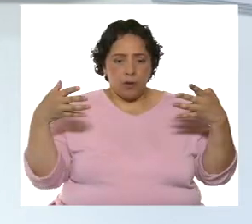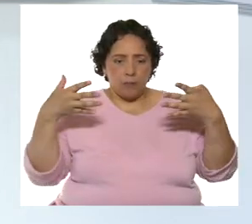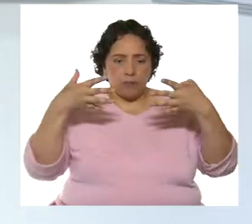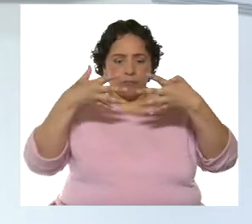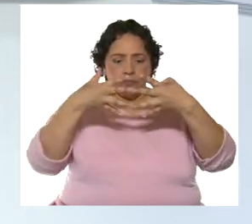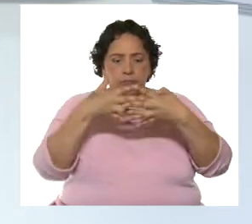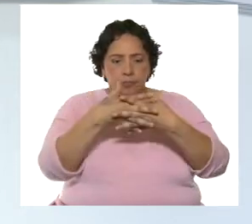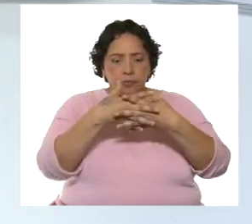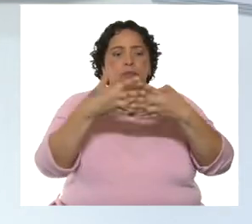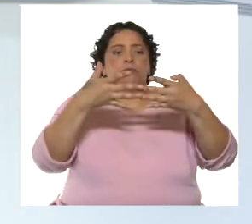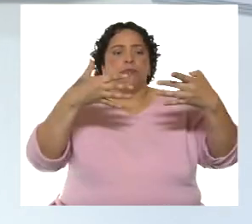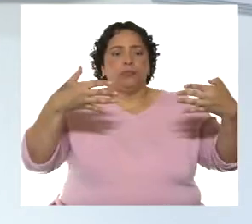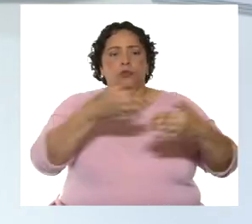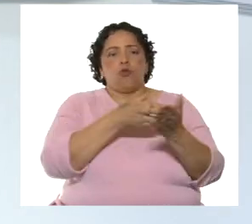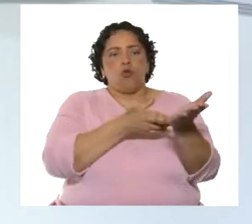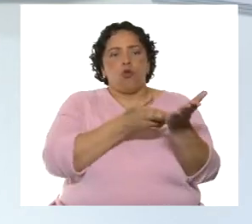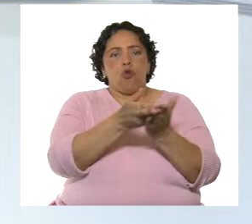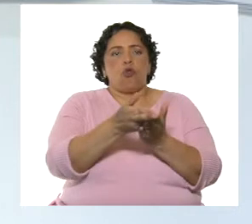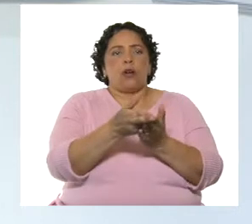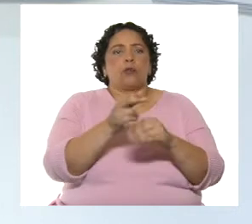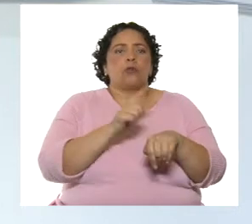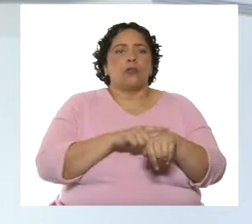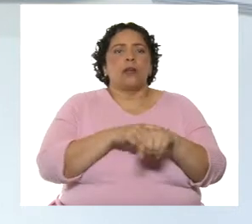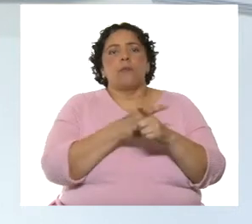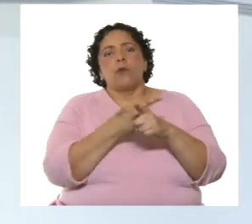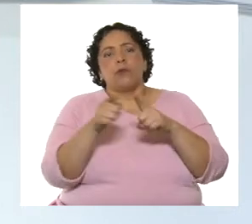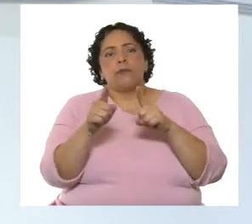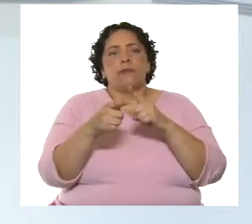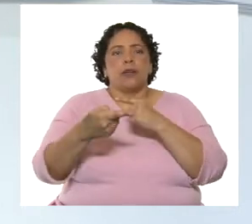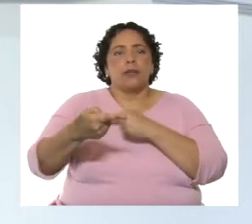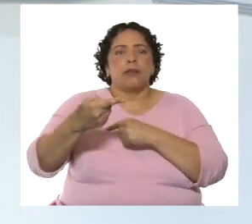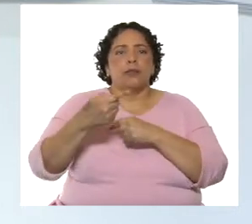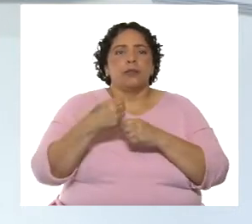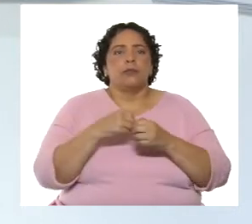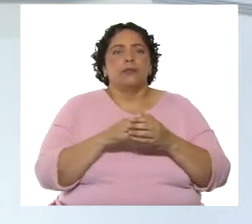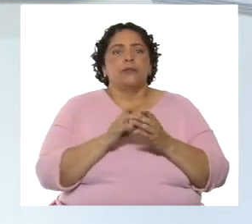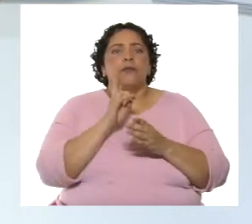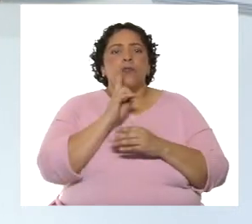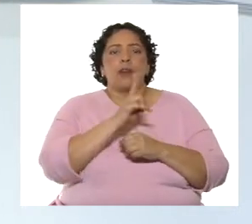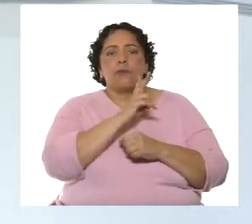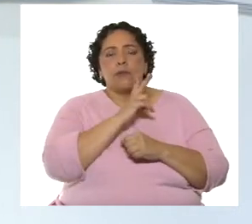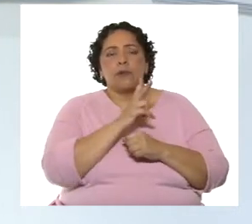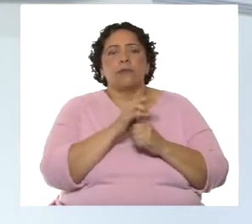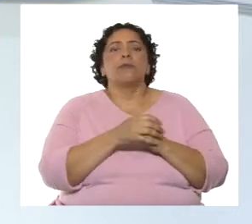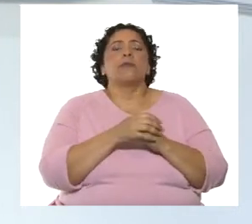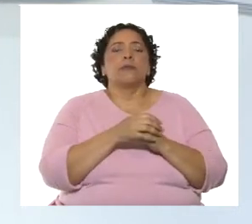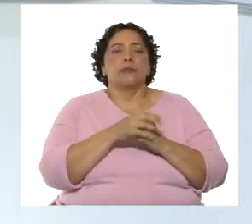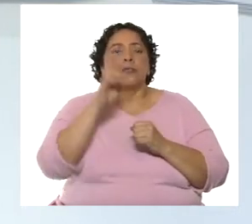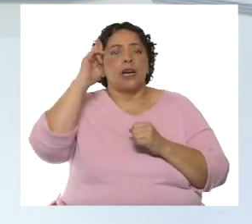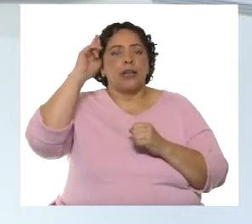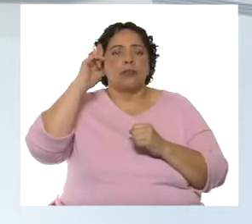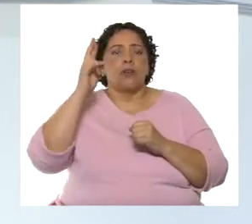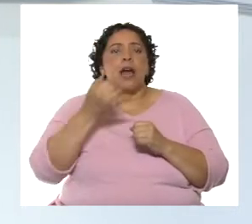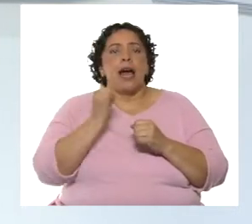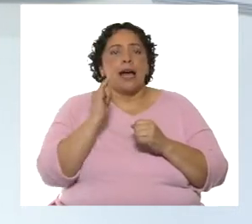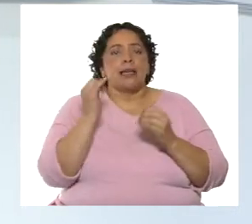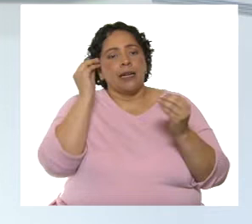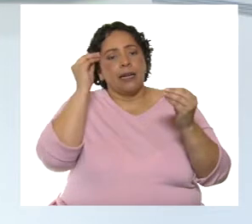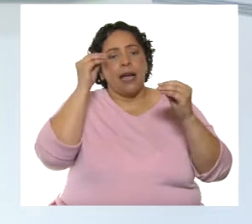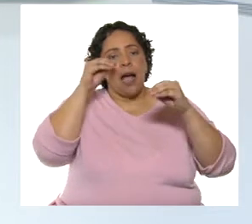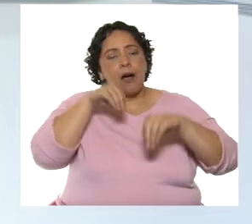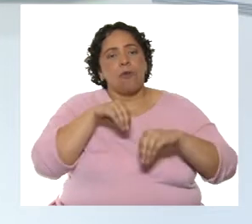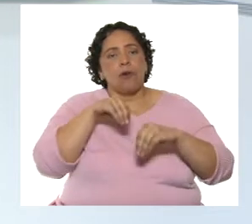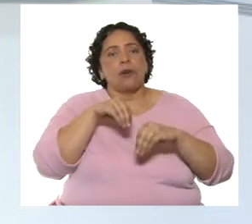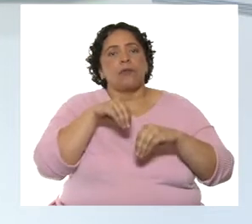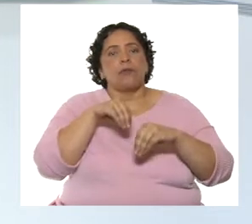voy a realizar. Para entonces trabajar en los tiempos, diferentes tiempos verbales allí. Así es, Yelisa. Hay que tener relación